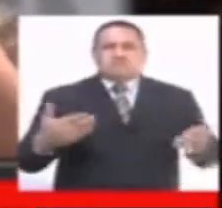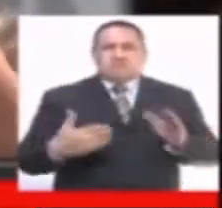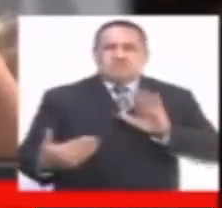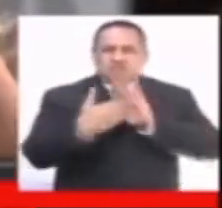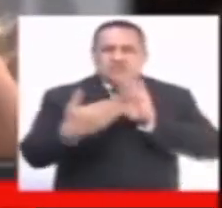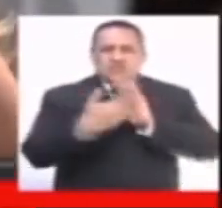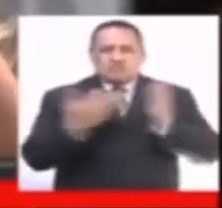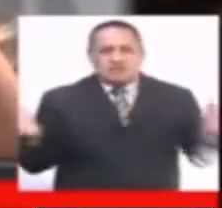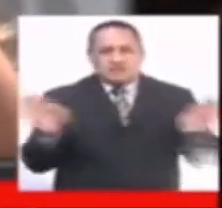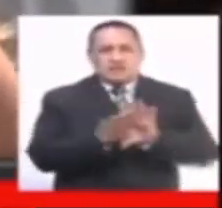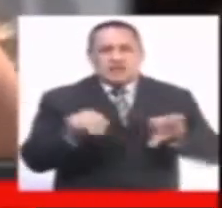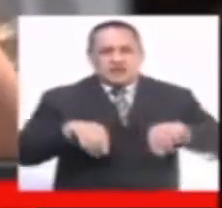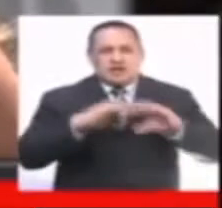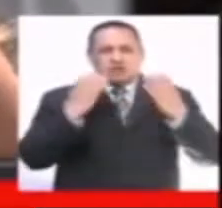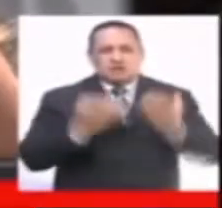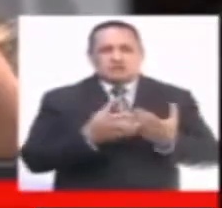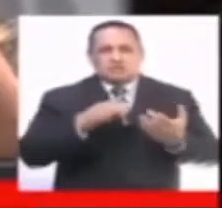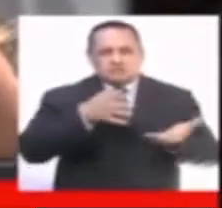para cerrarlo?